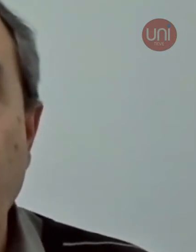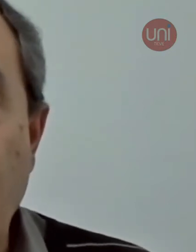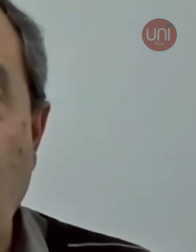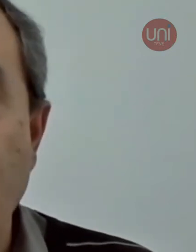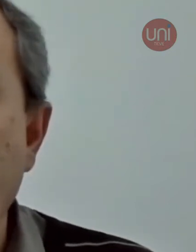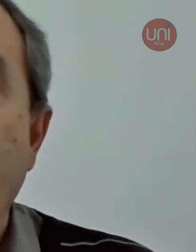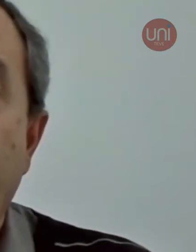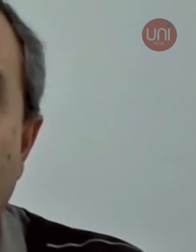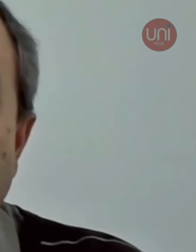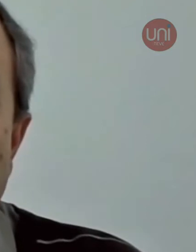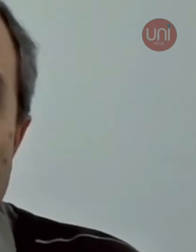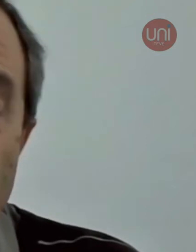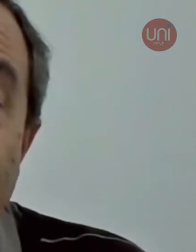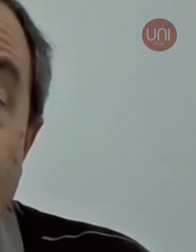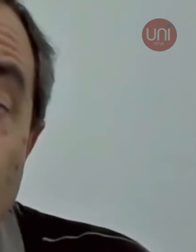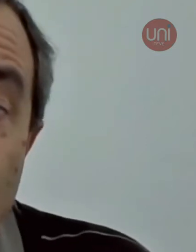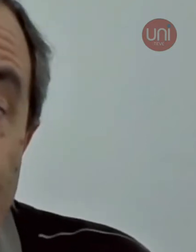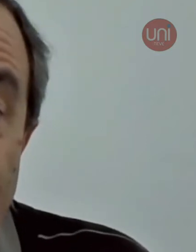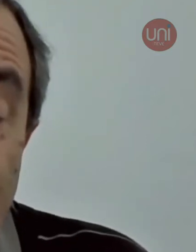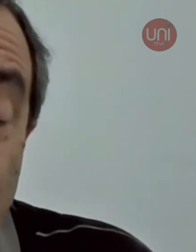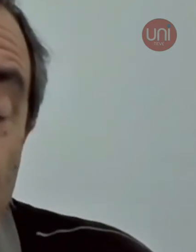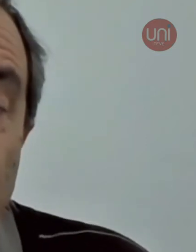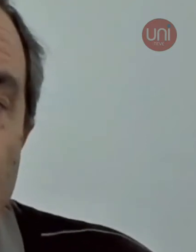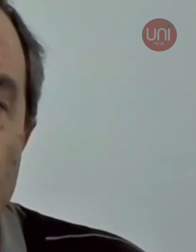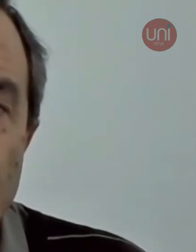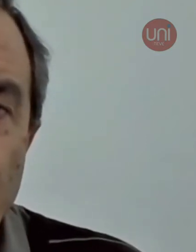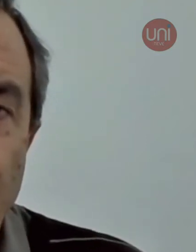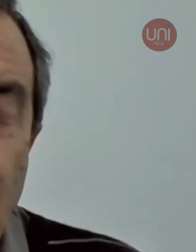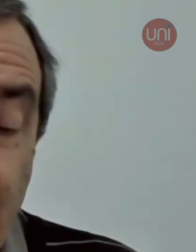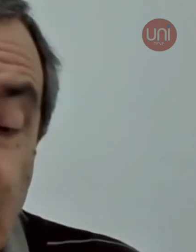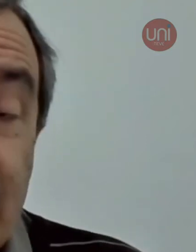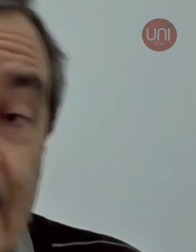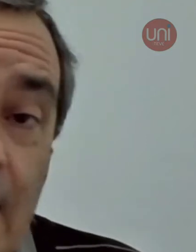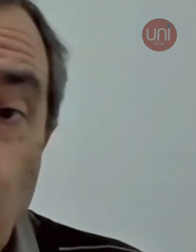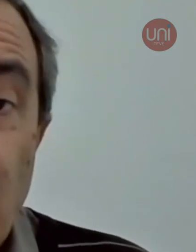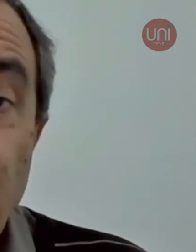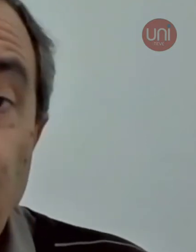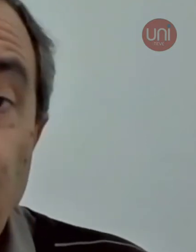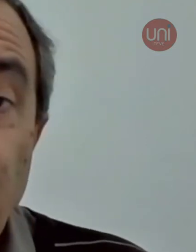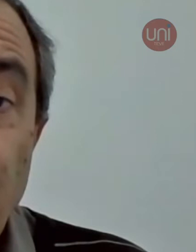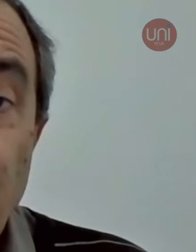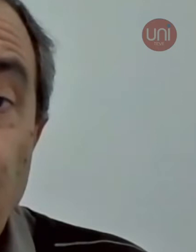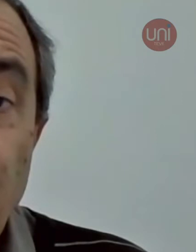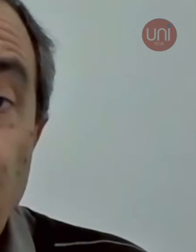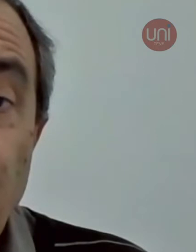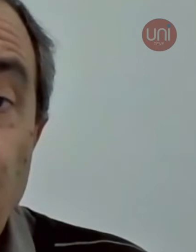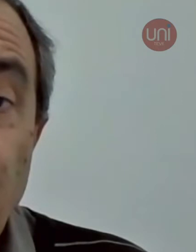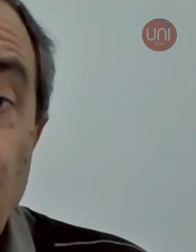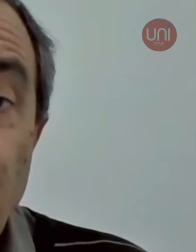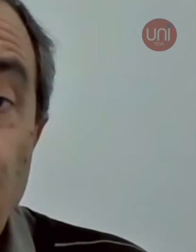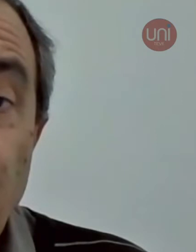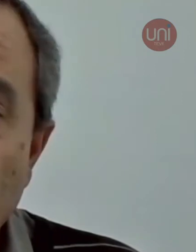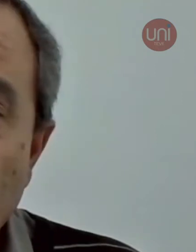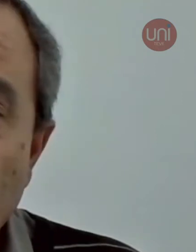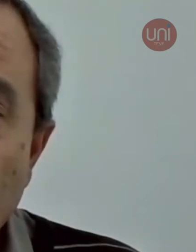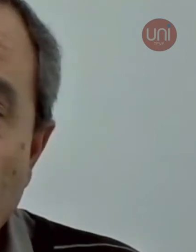frío, además de la prevalencia de las variantes nuevas que están llegando, que son más infecciosas. Se haría la combinación ideal para poder arruinar la inmunidad de rebaño. Ojalá que no